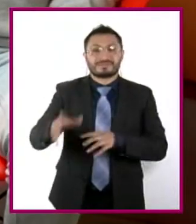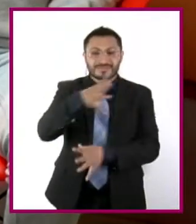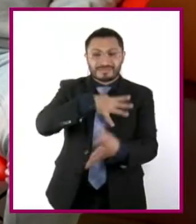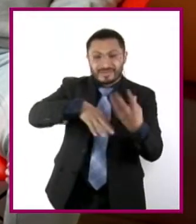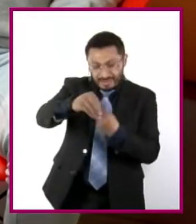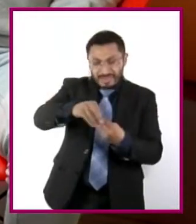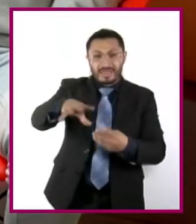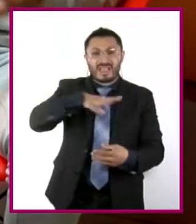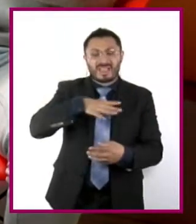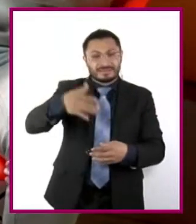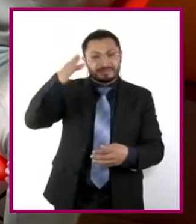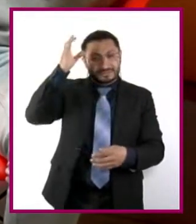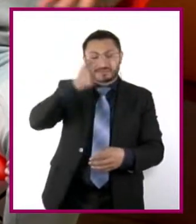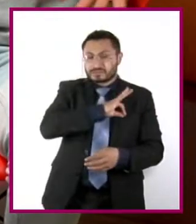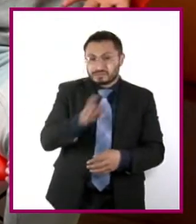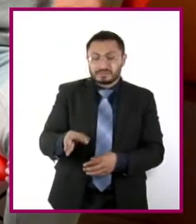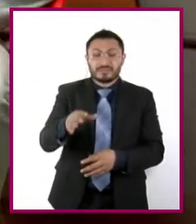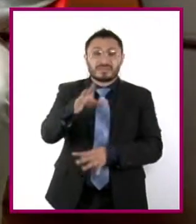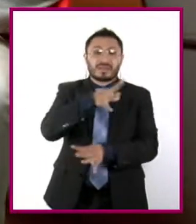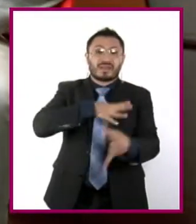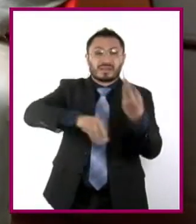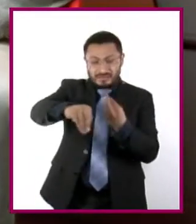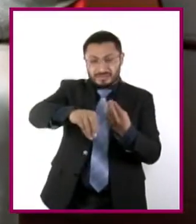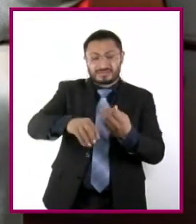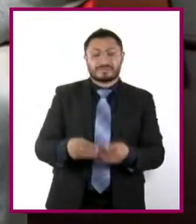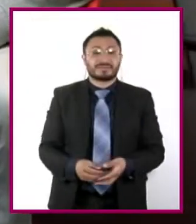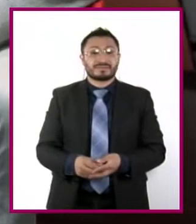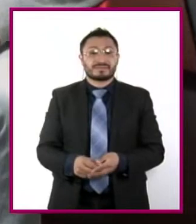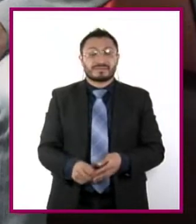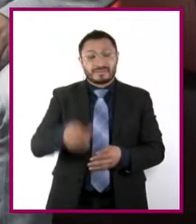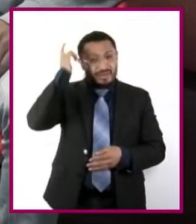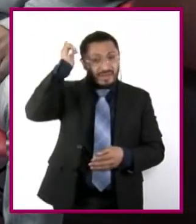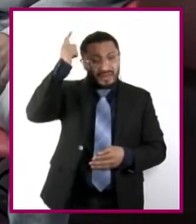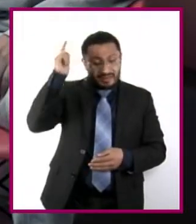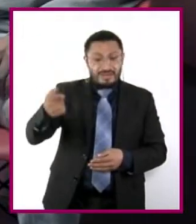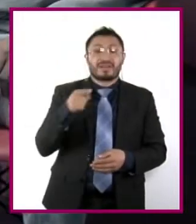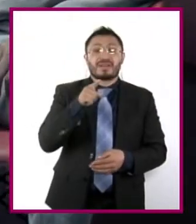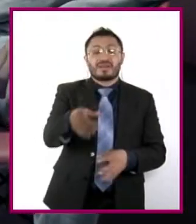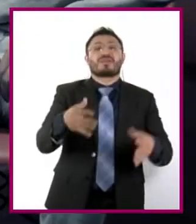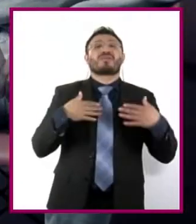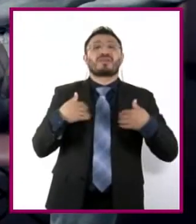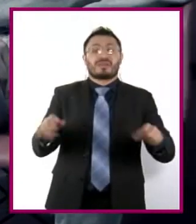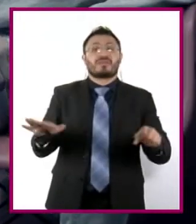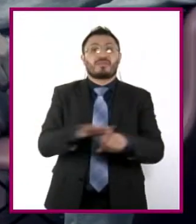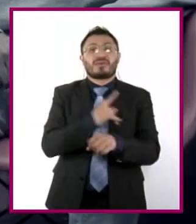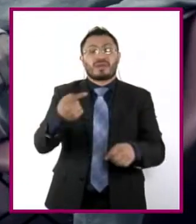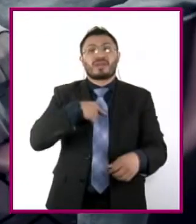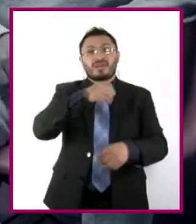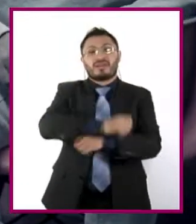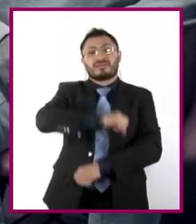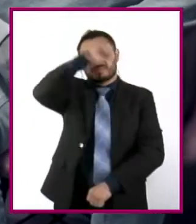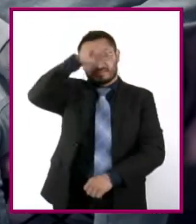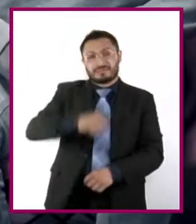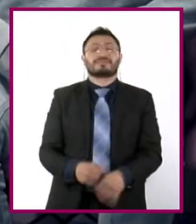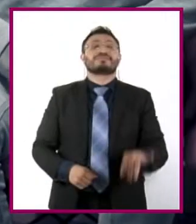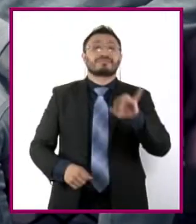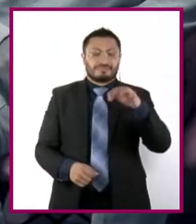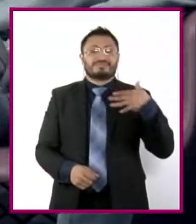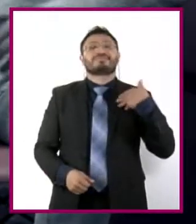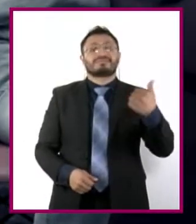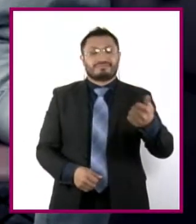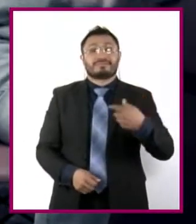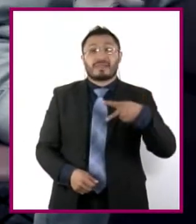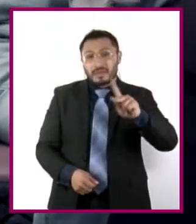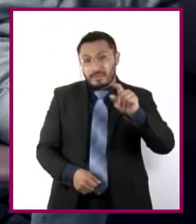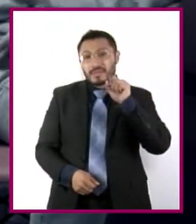es la capacidad de ponerse en el lugar del otro. Espero que esto sirva para que entiendas por qué dejé la ventana abierta. Sí, lo entiendo.